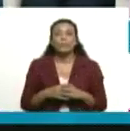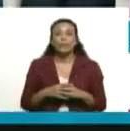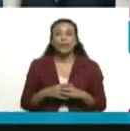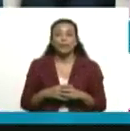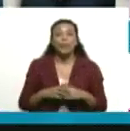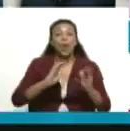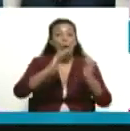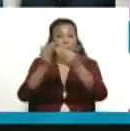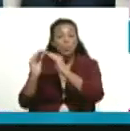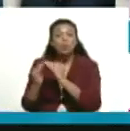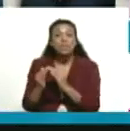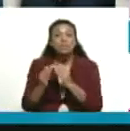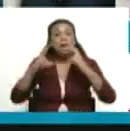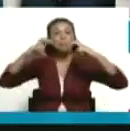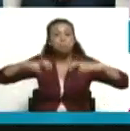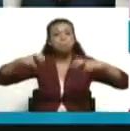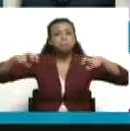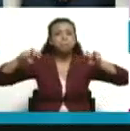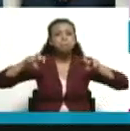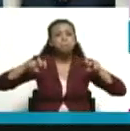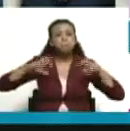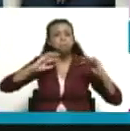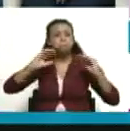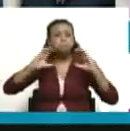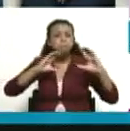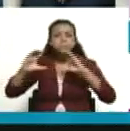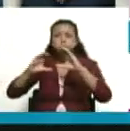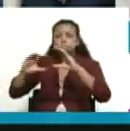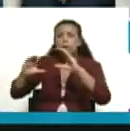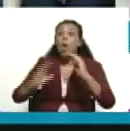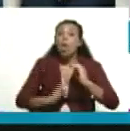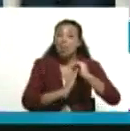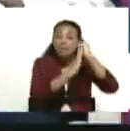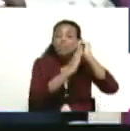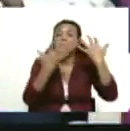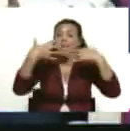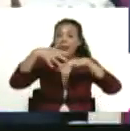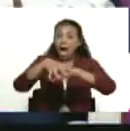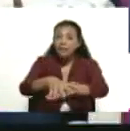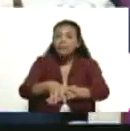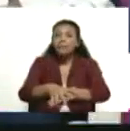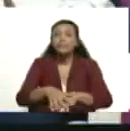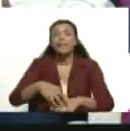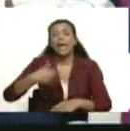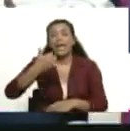Todas las comunidades nos sentamos, ¿verdad? Con todos los integrantes,